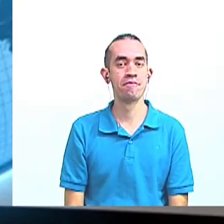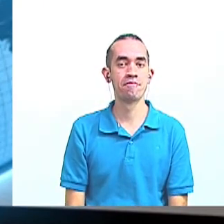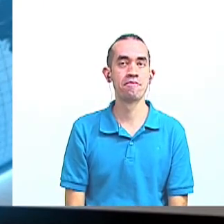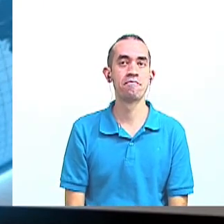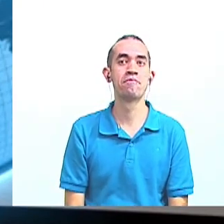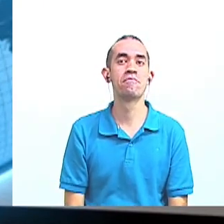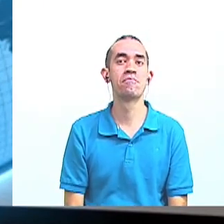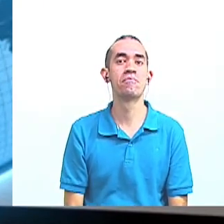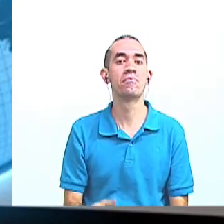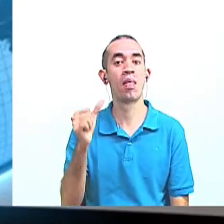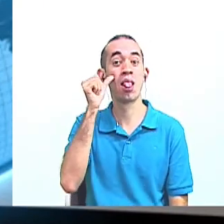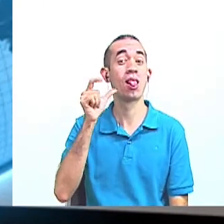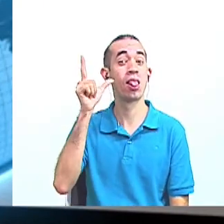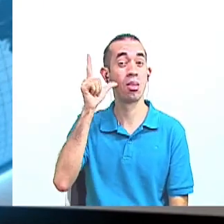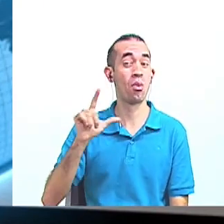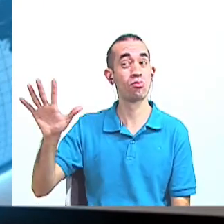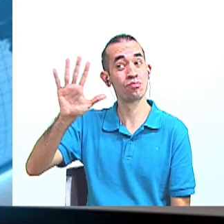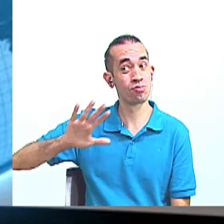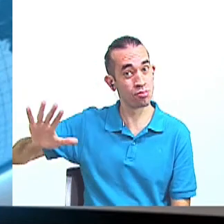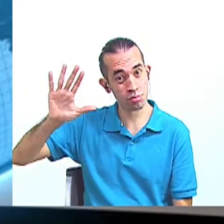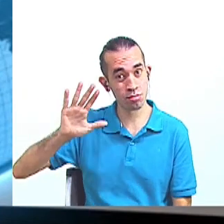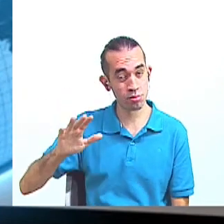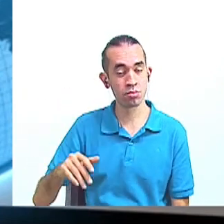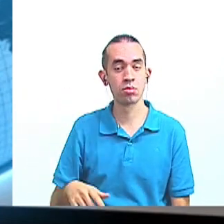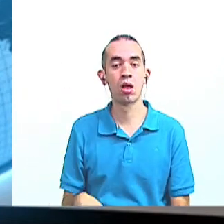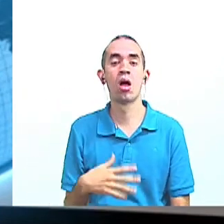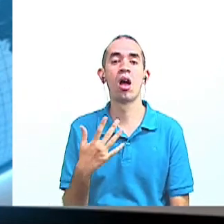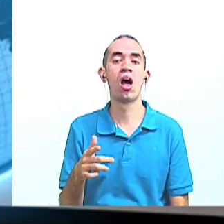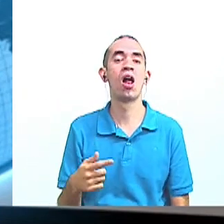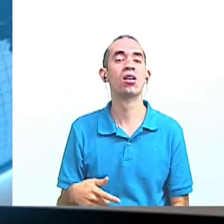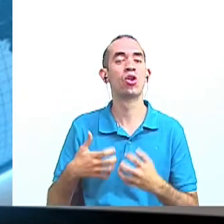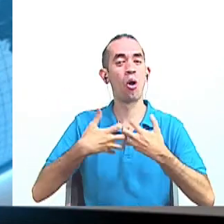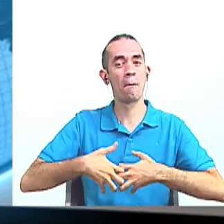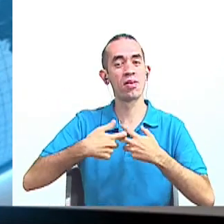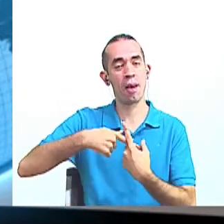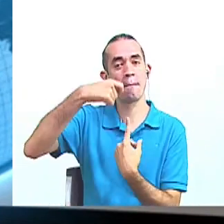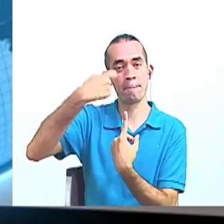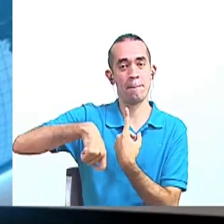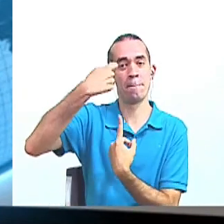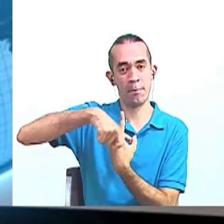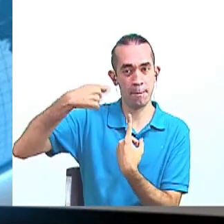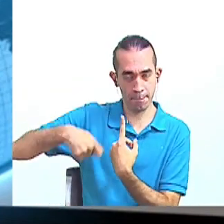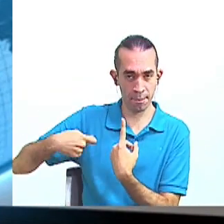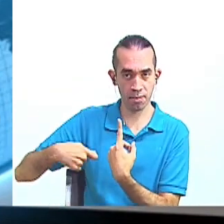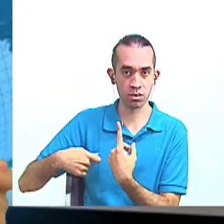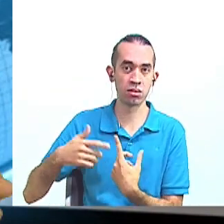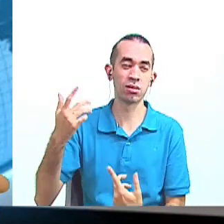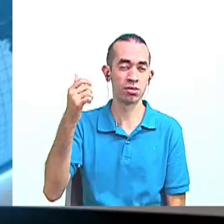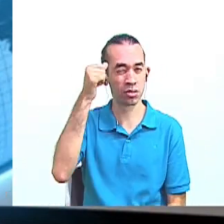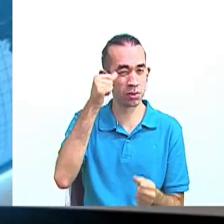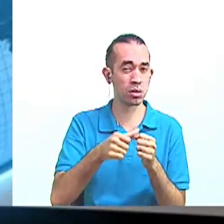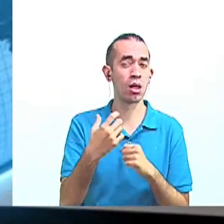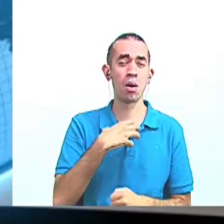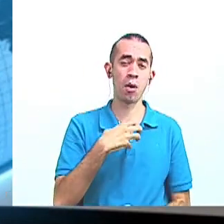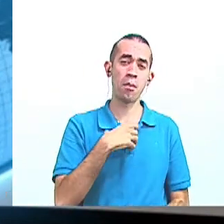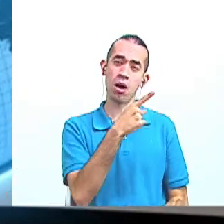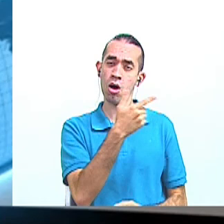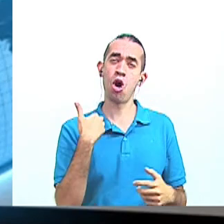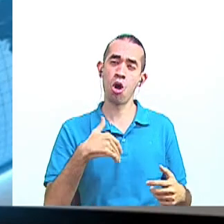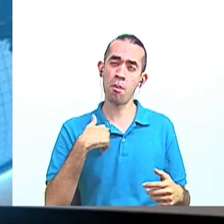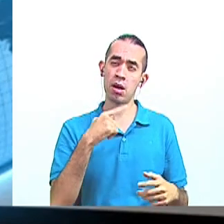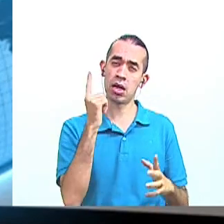ubicarnos en el Caribe, en la compañía bananera, en la compañía propiedad de aquel señor que vimos que